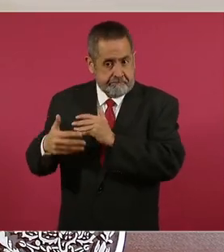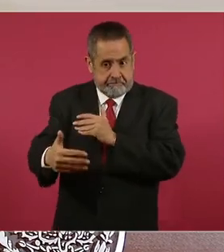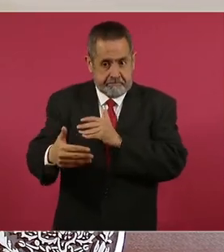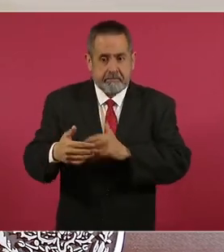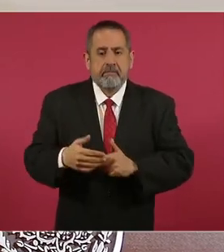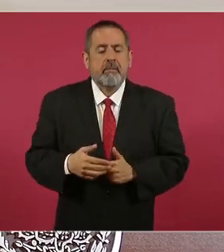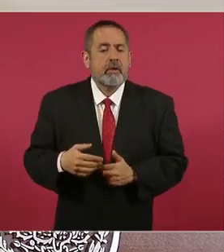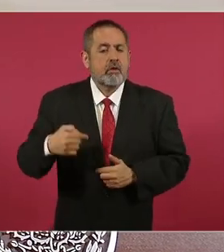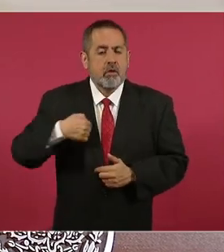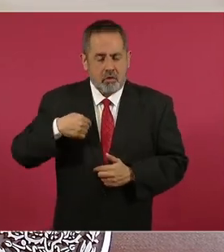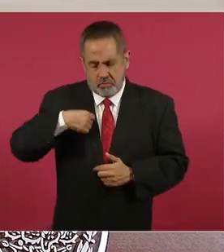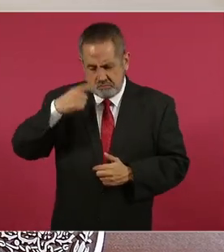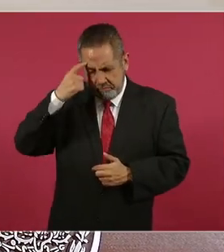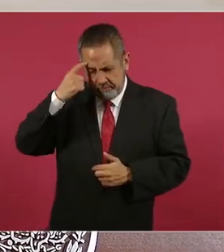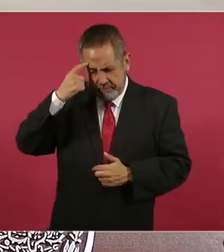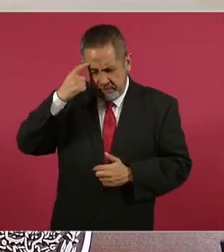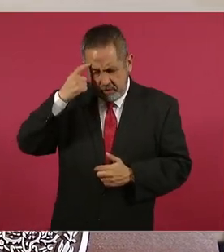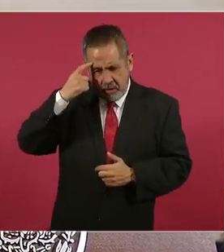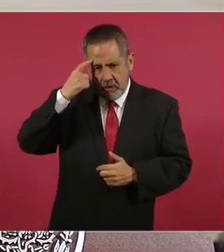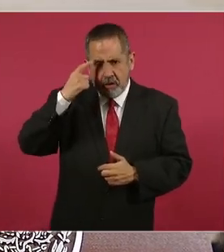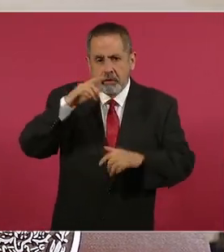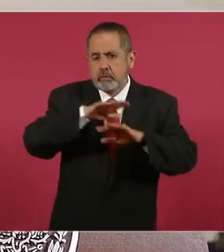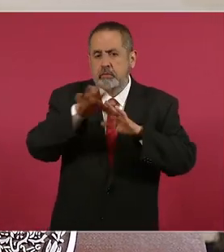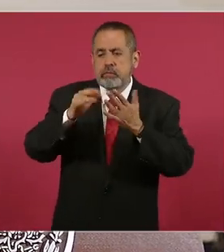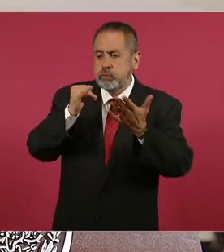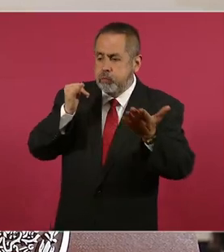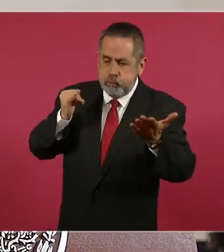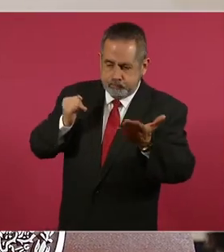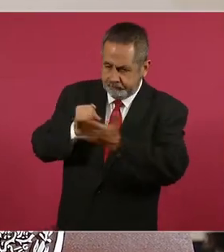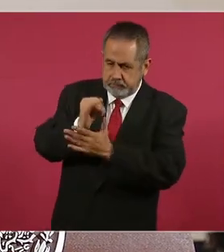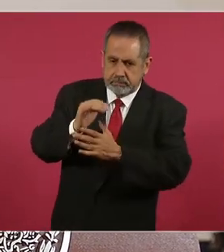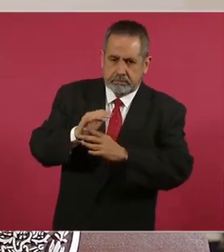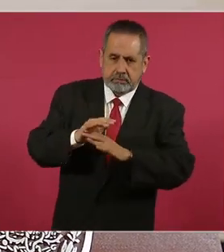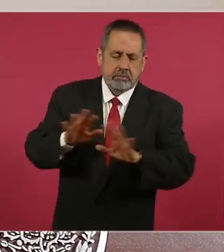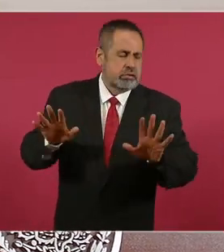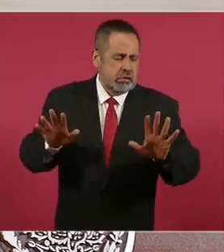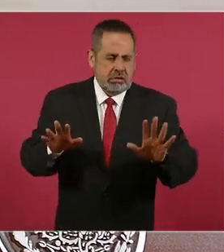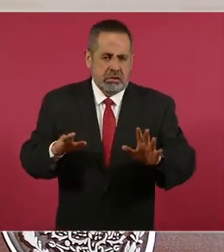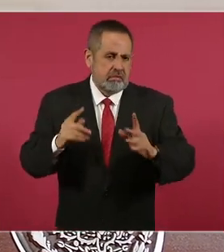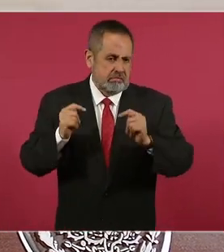decisiones que en ese